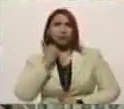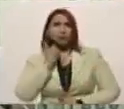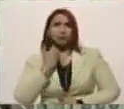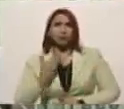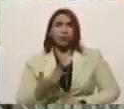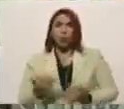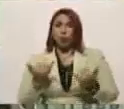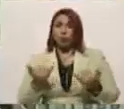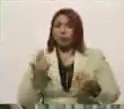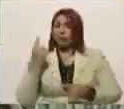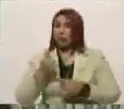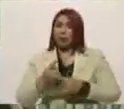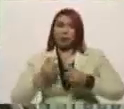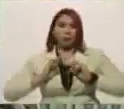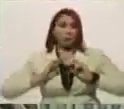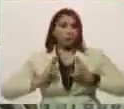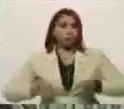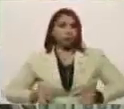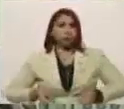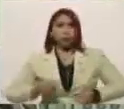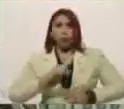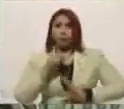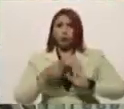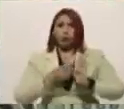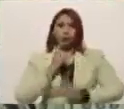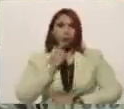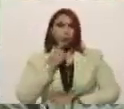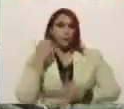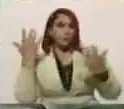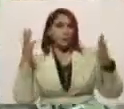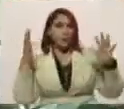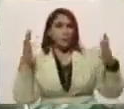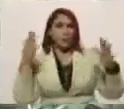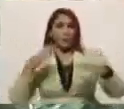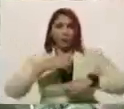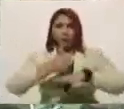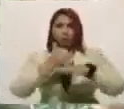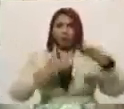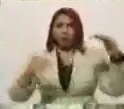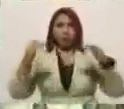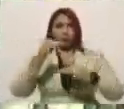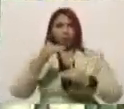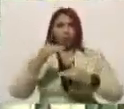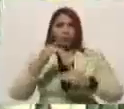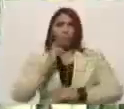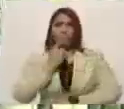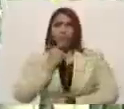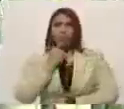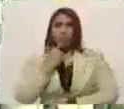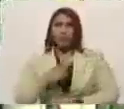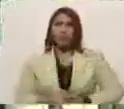dije, reposo absoluto, padrino. Vamos a darle un aplauso al general en jefe Padrino López.